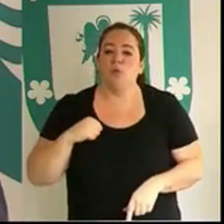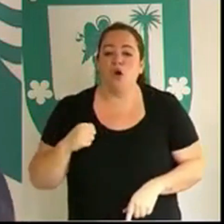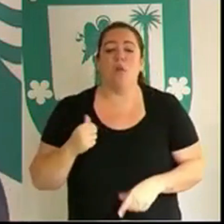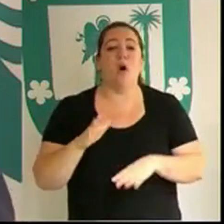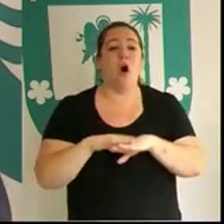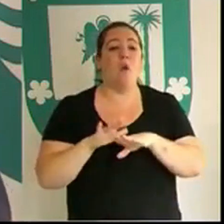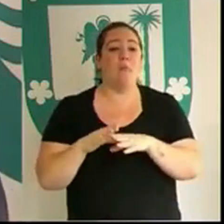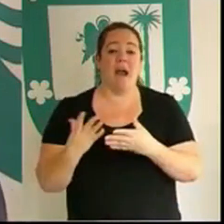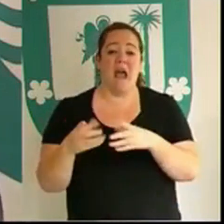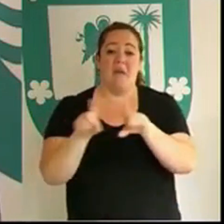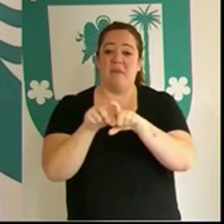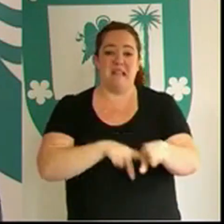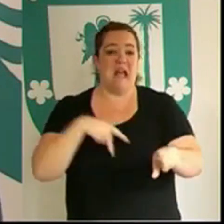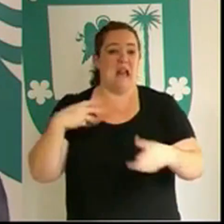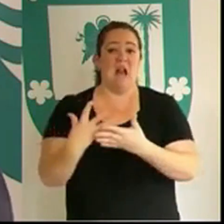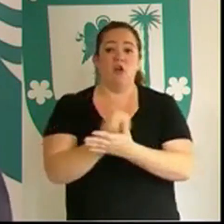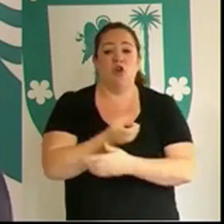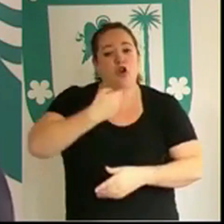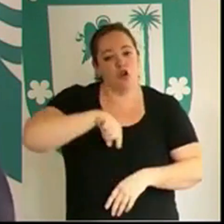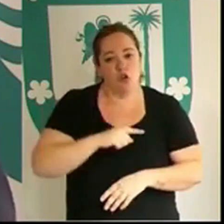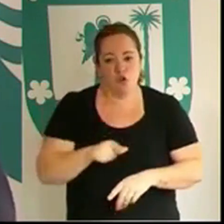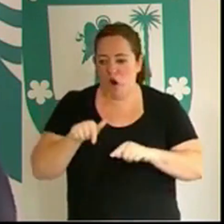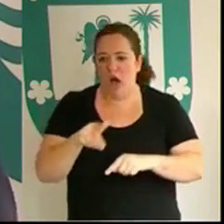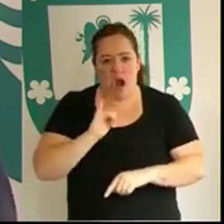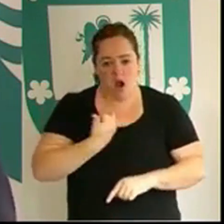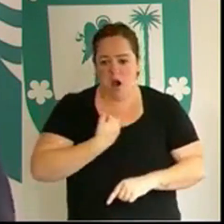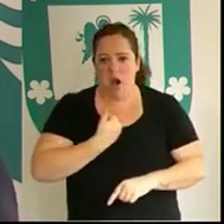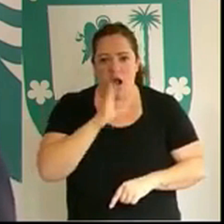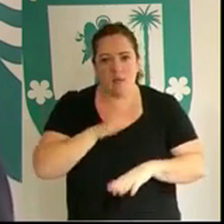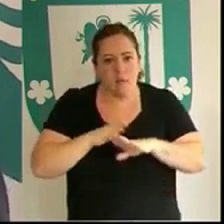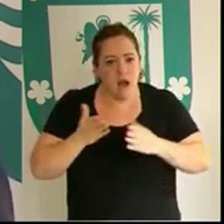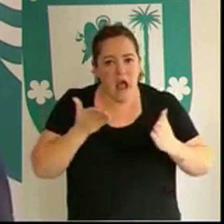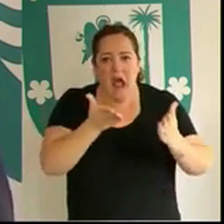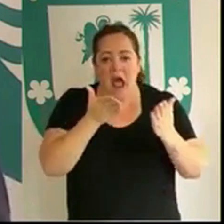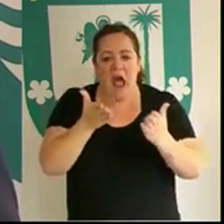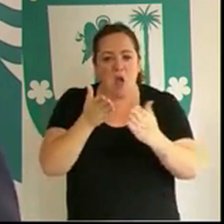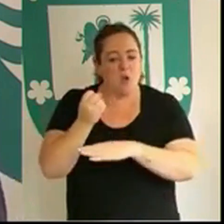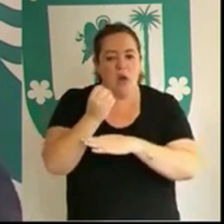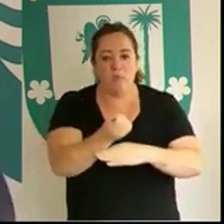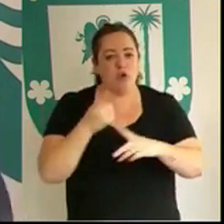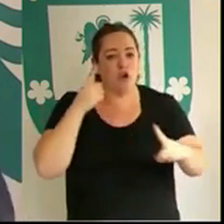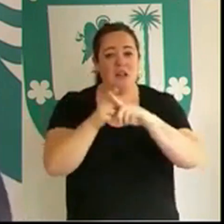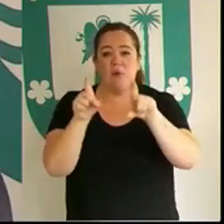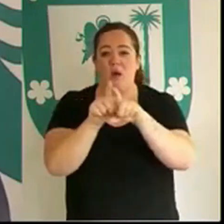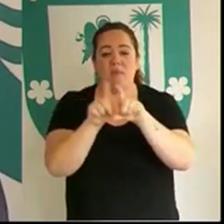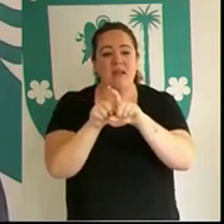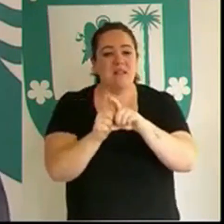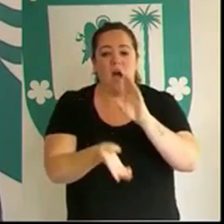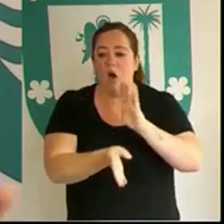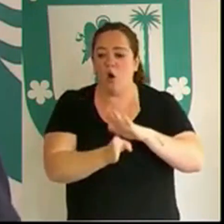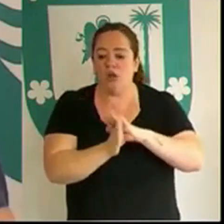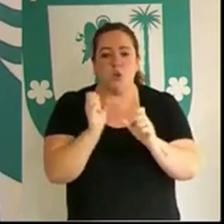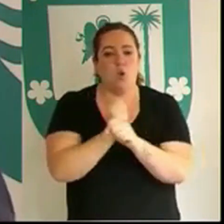tejido empresarial de la isla de La Palma, vamos a estar ahí, vamos a estar ayudando para que las empresas puedan continuar con su labor,